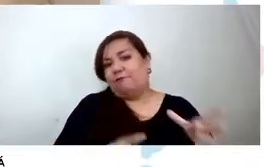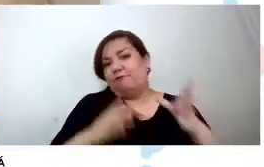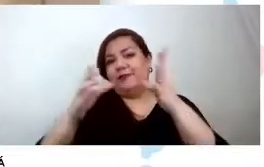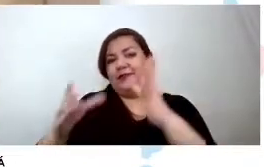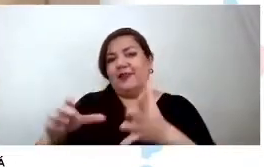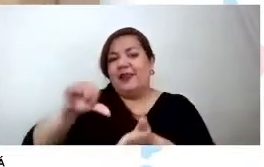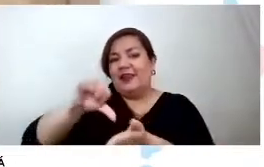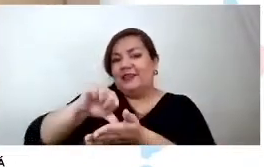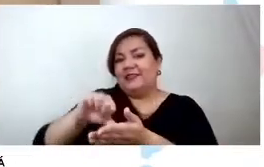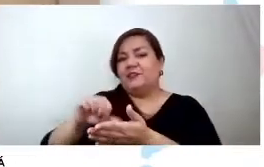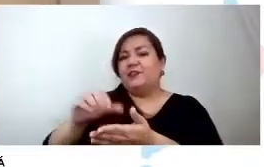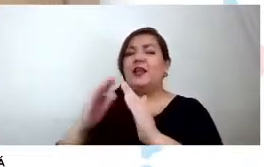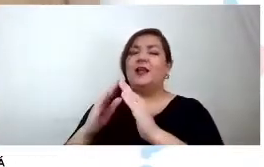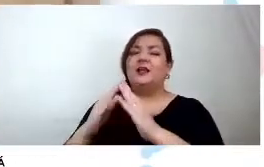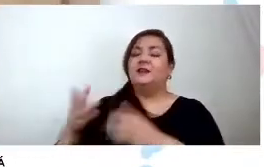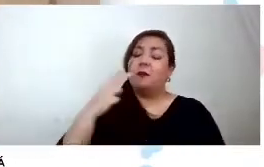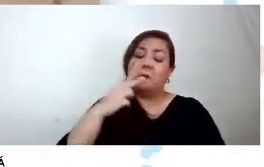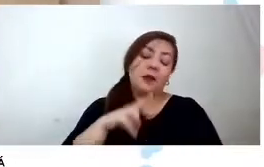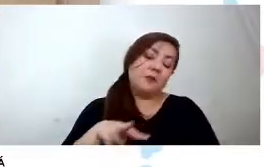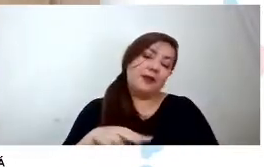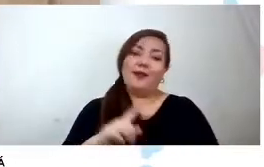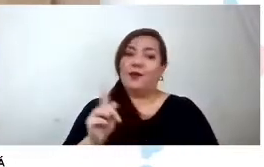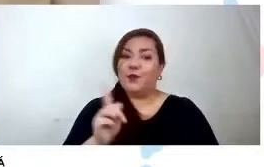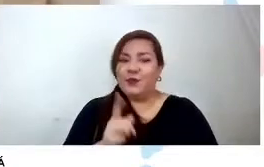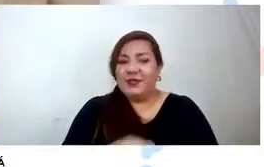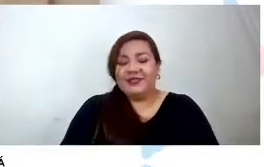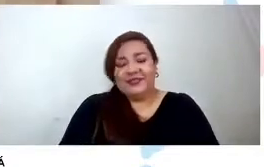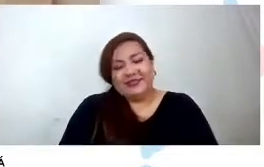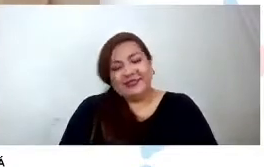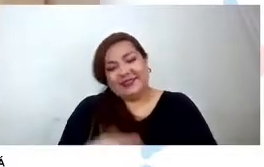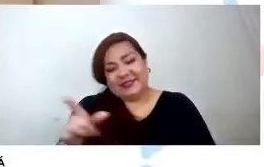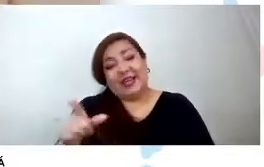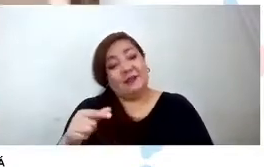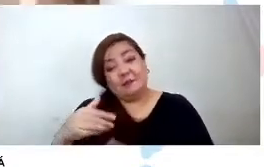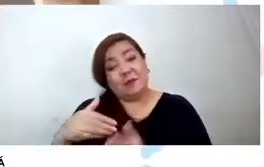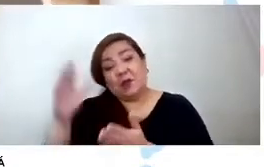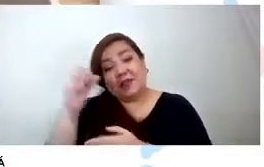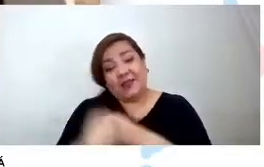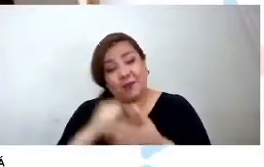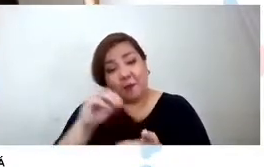casa pensando que va a estar un par de millones de años más ahí.